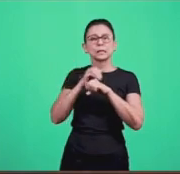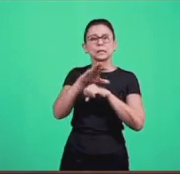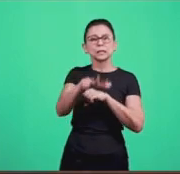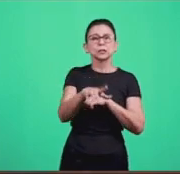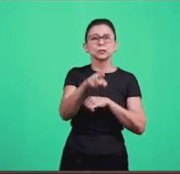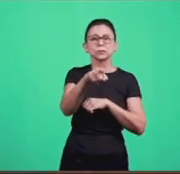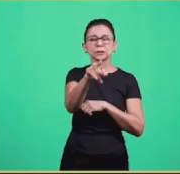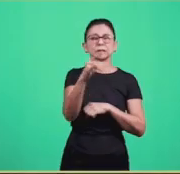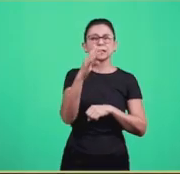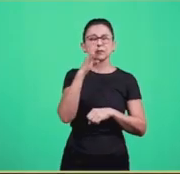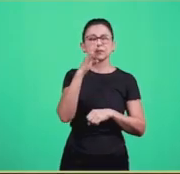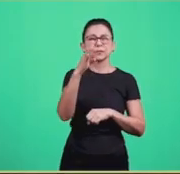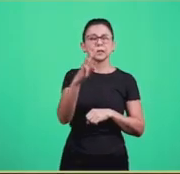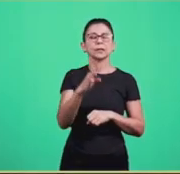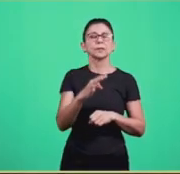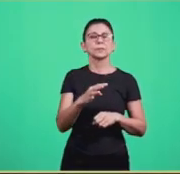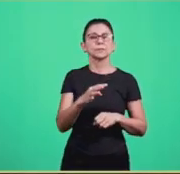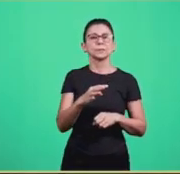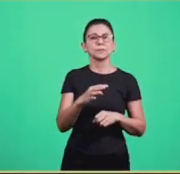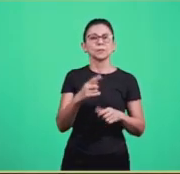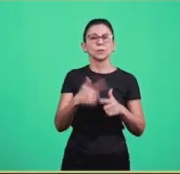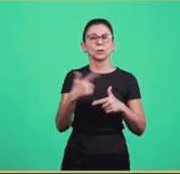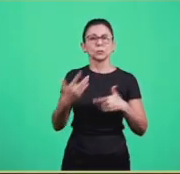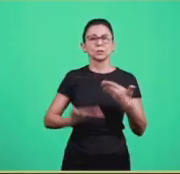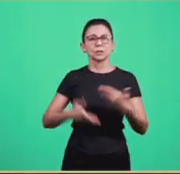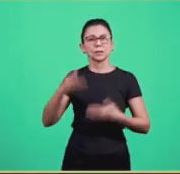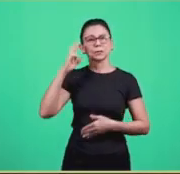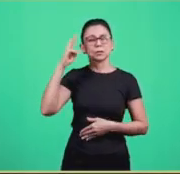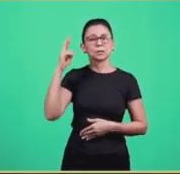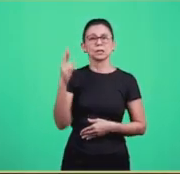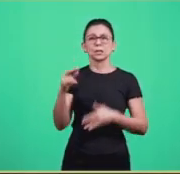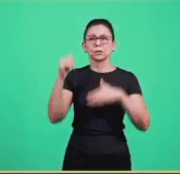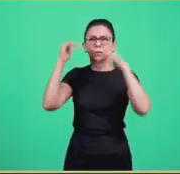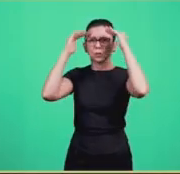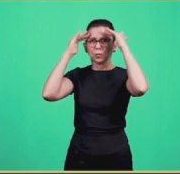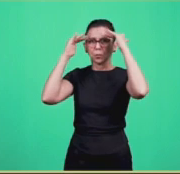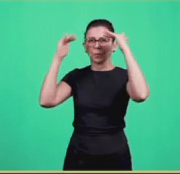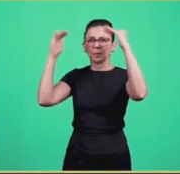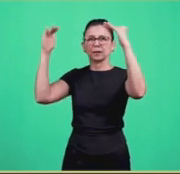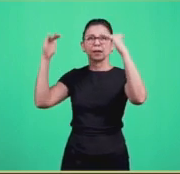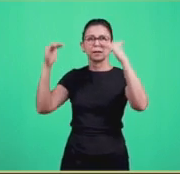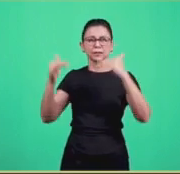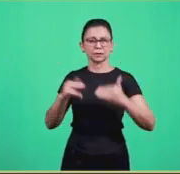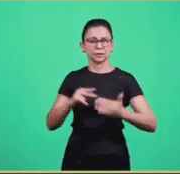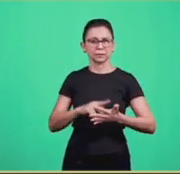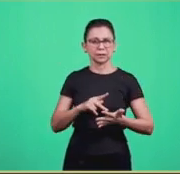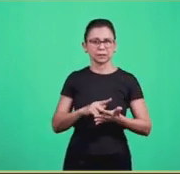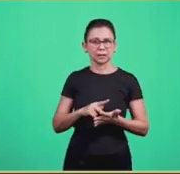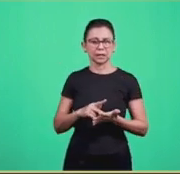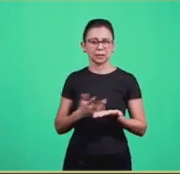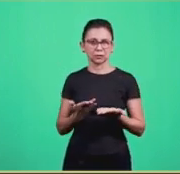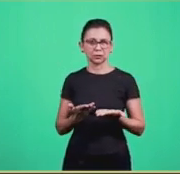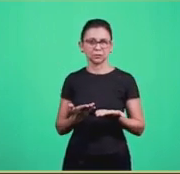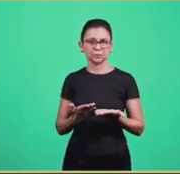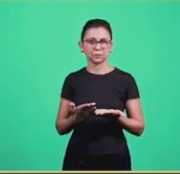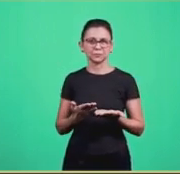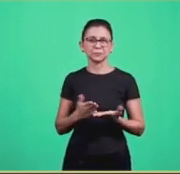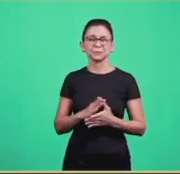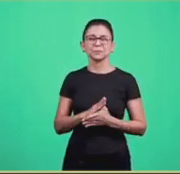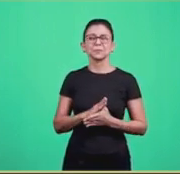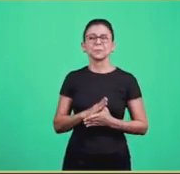corazón, una dirección segura. El siervo del Señor, él teme al Señor, él guarda.